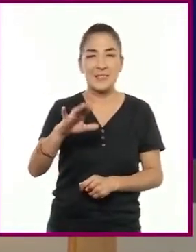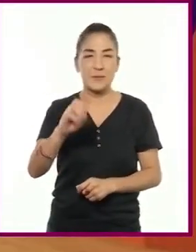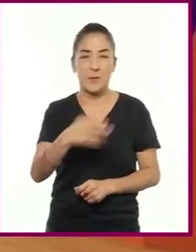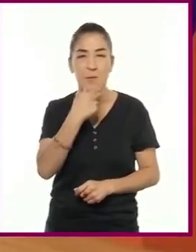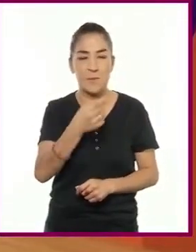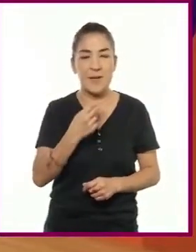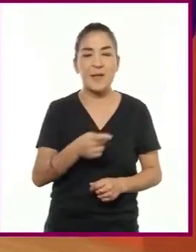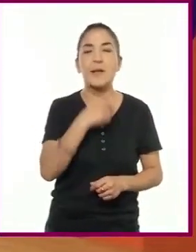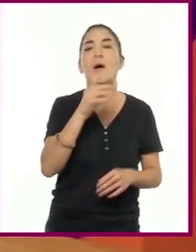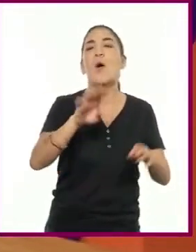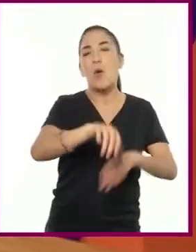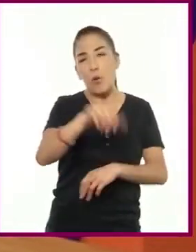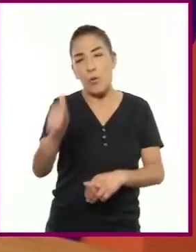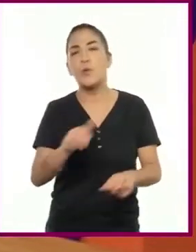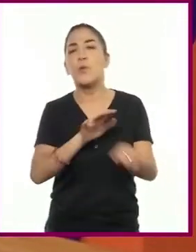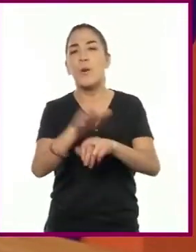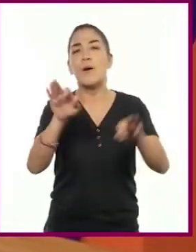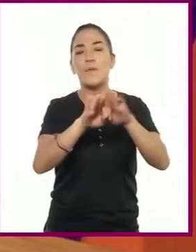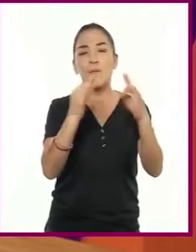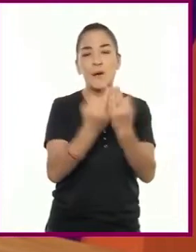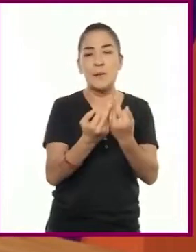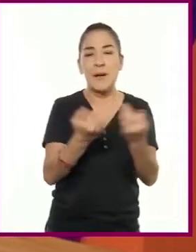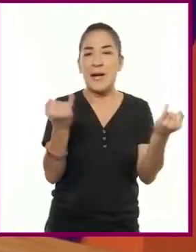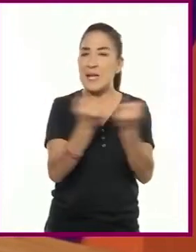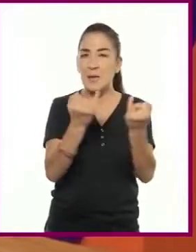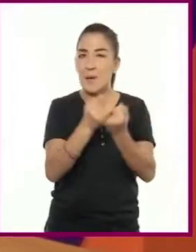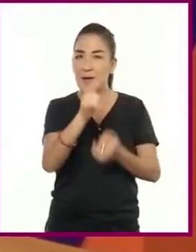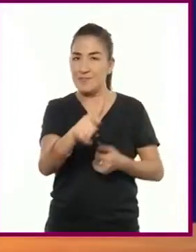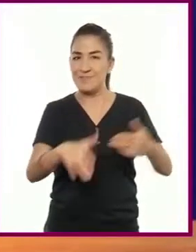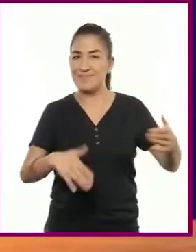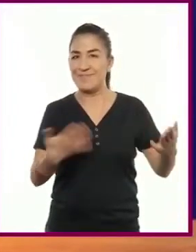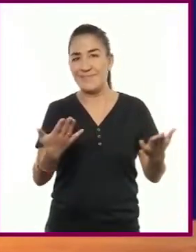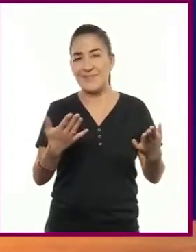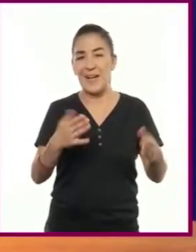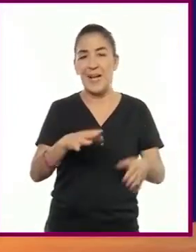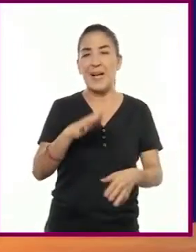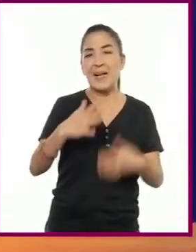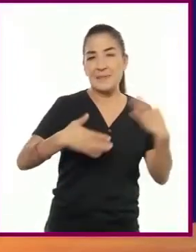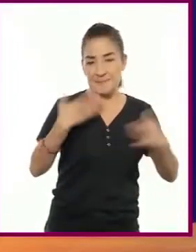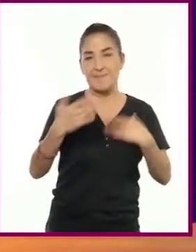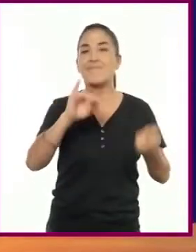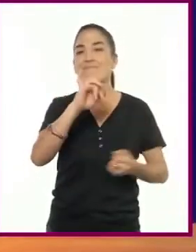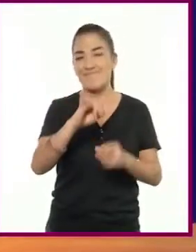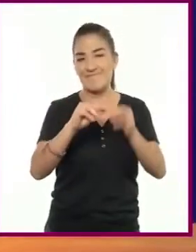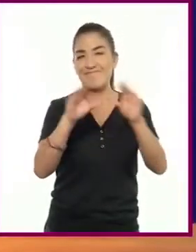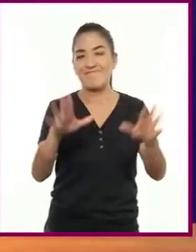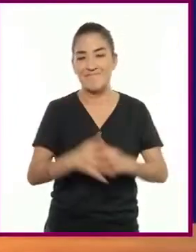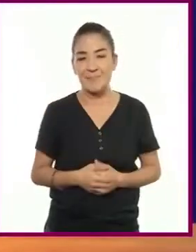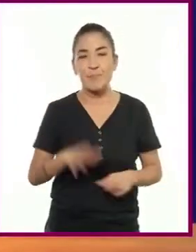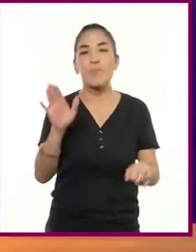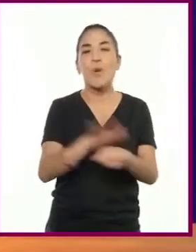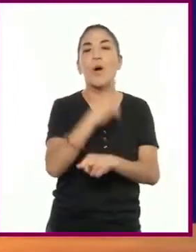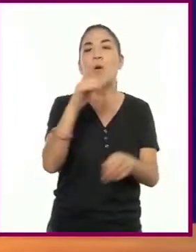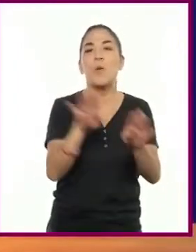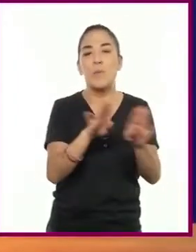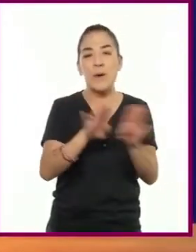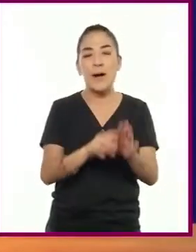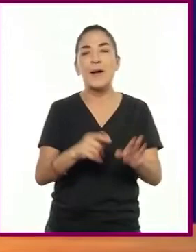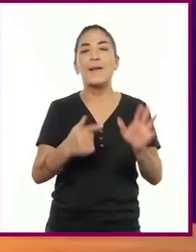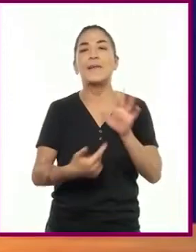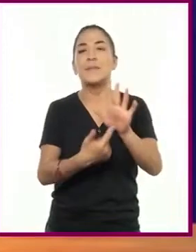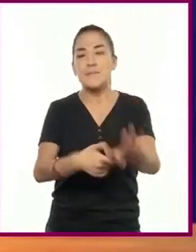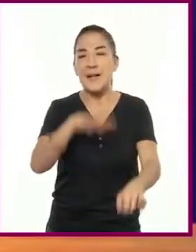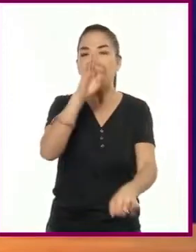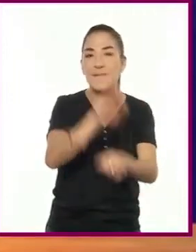¿La siguiente forma de expresión es igual de entretenida? Desde luego, porque tiene que ver con la exposición y defensa de